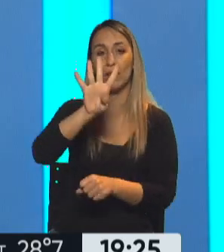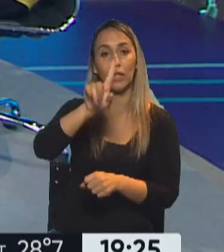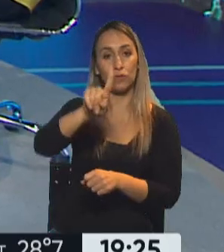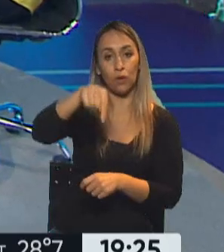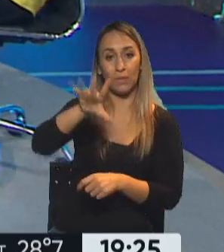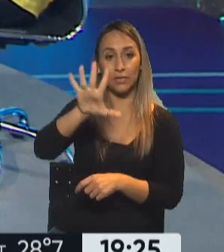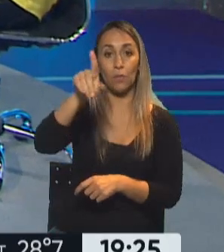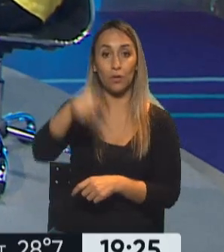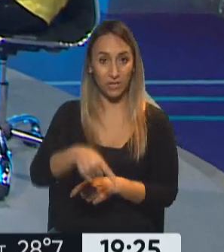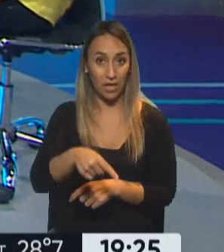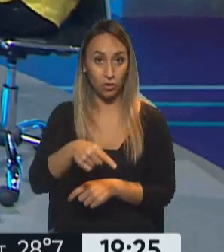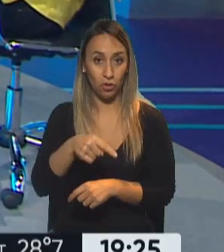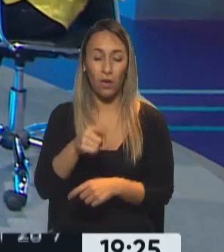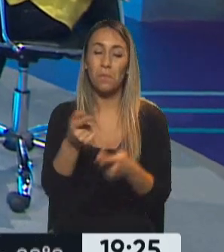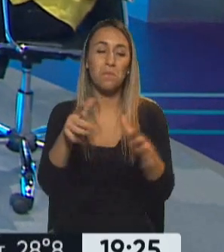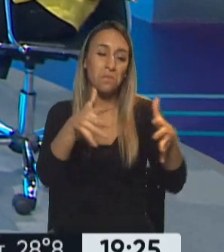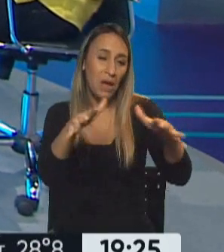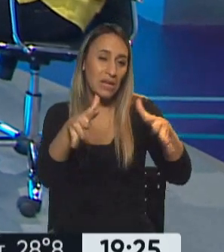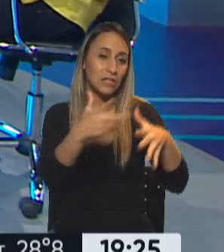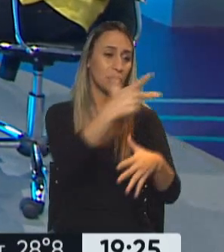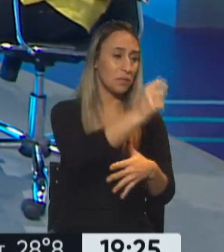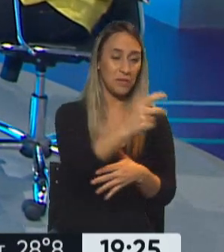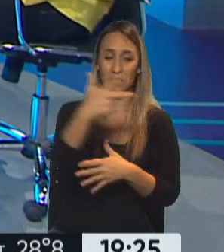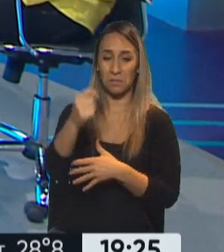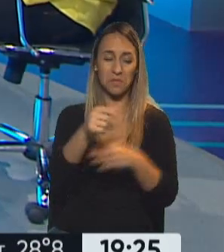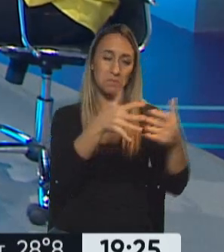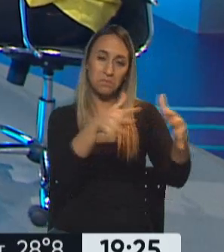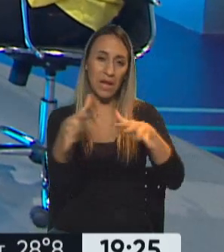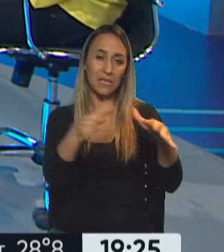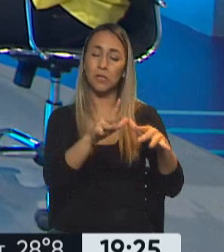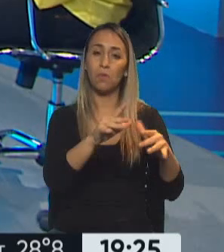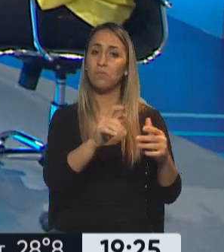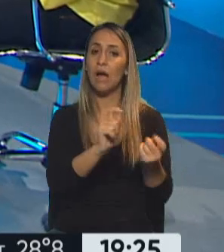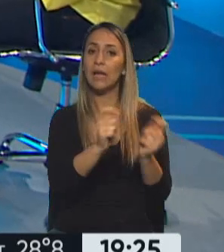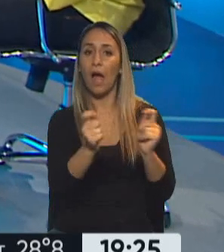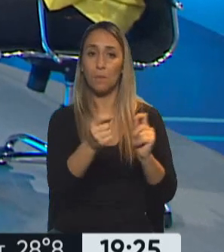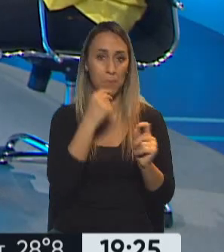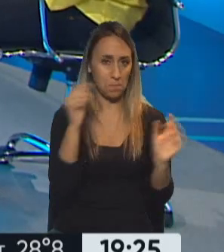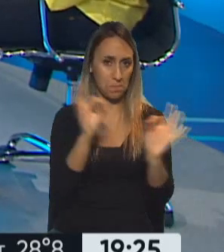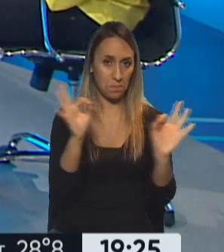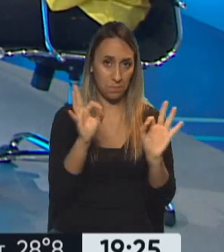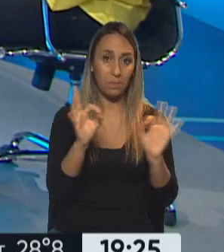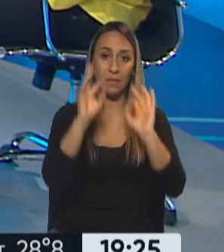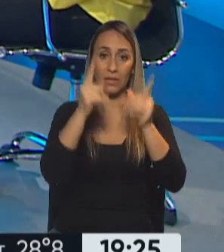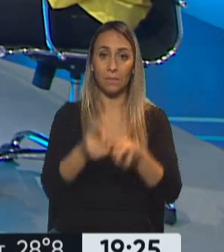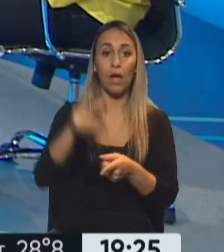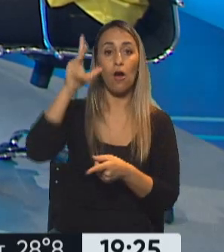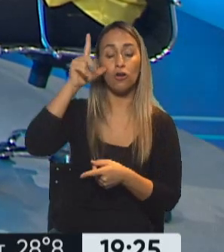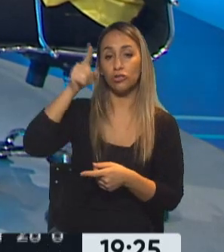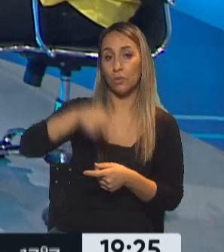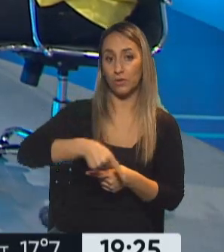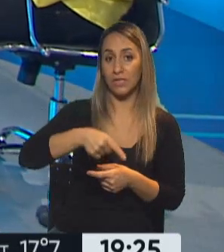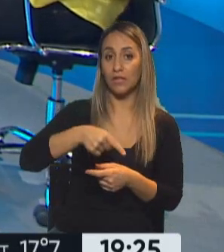casi igual al primer trimestre, no hubo variaciones en ese sentido prácticamente, y 8 puntos más que el